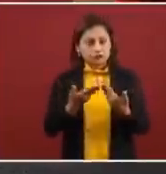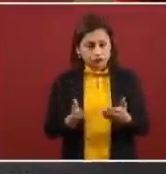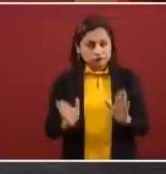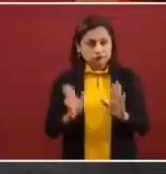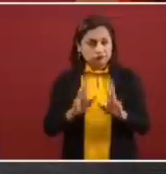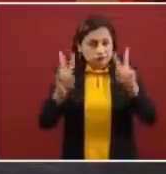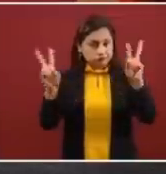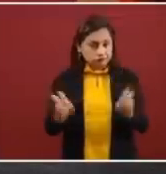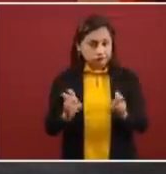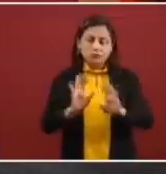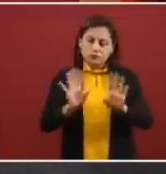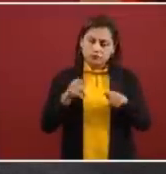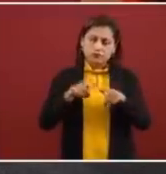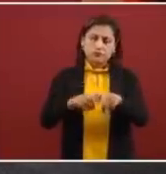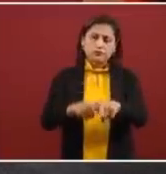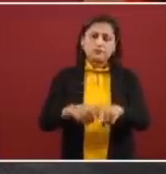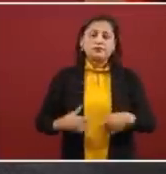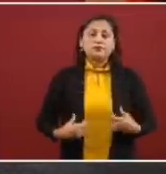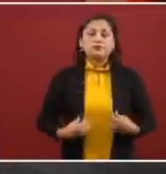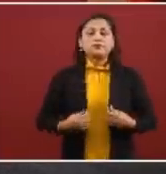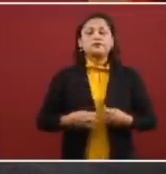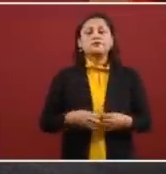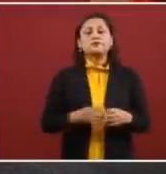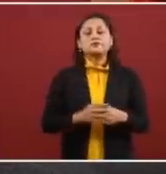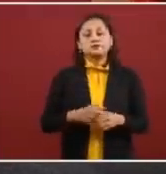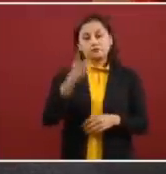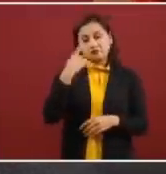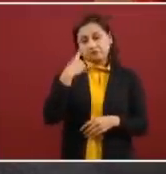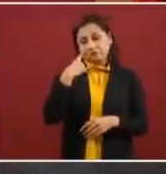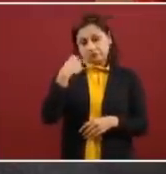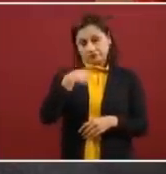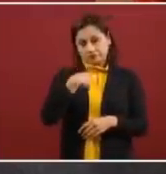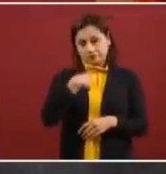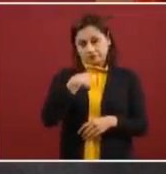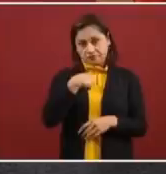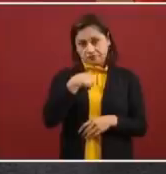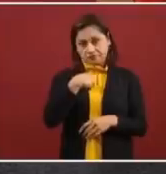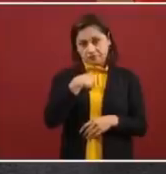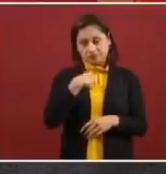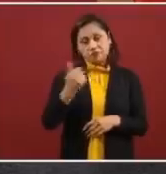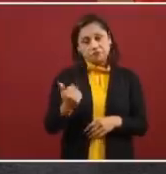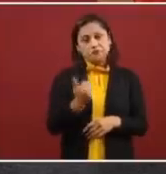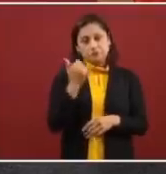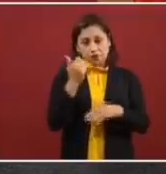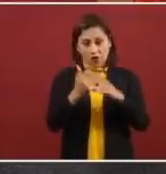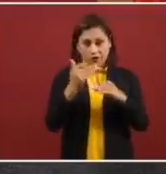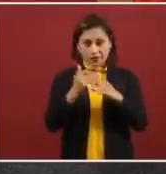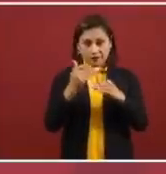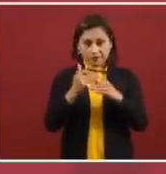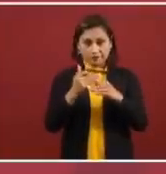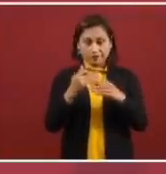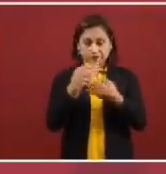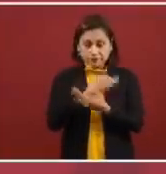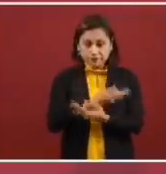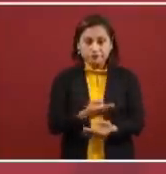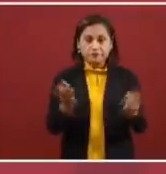tema miren y aprovechó para e informar a